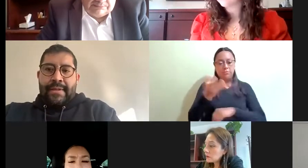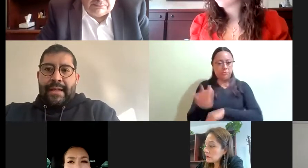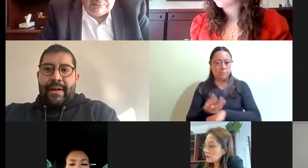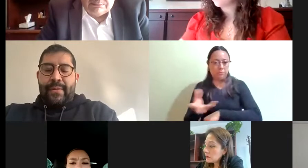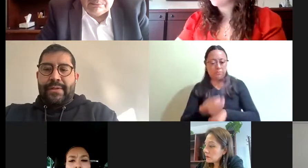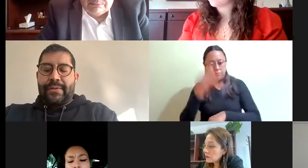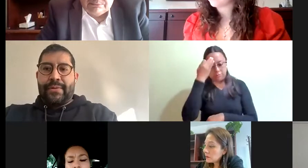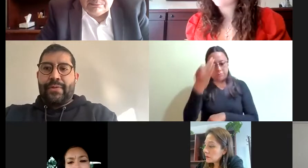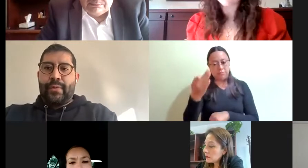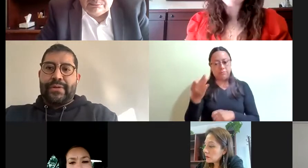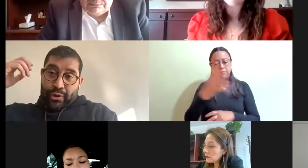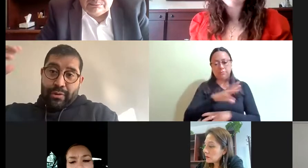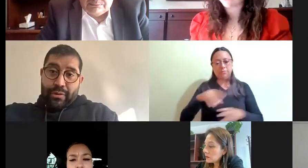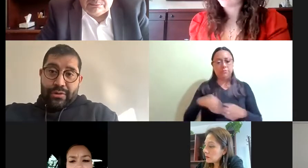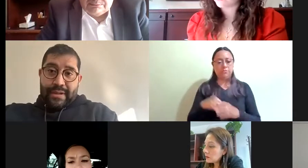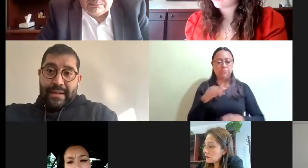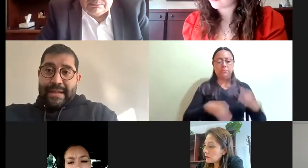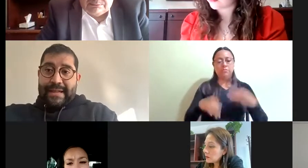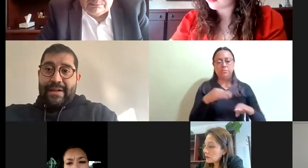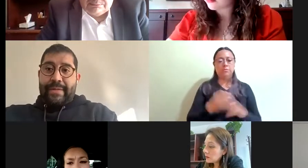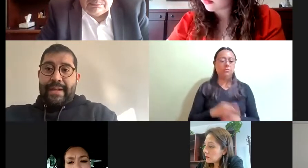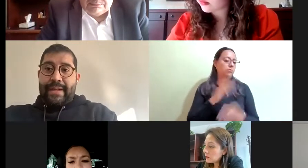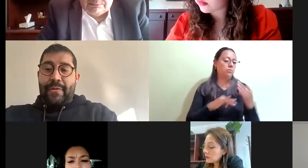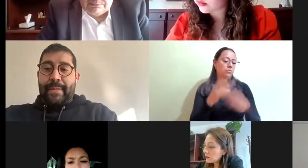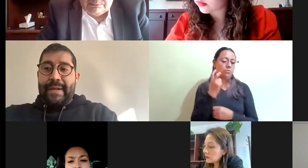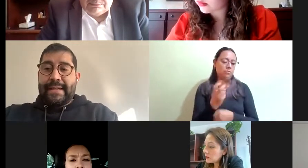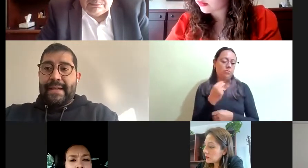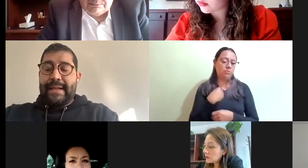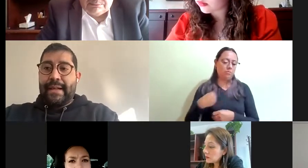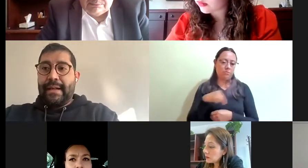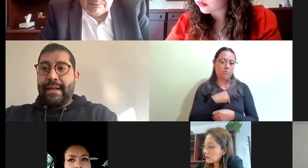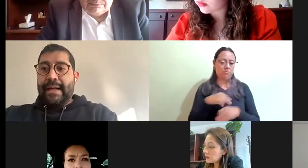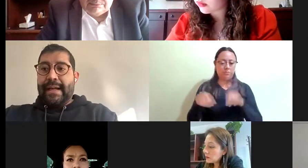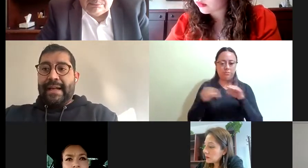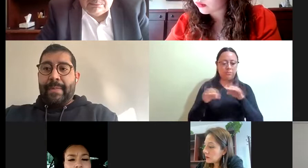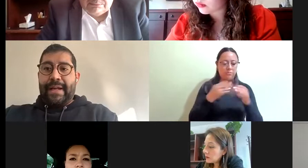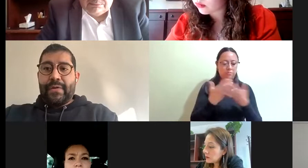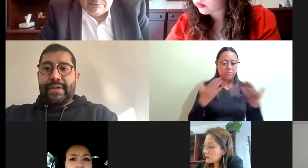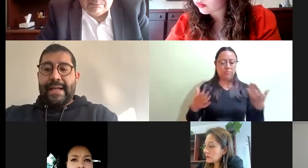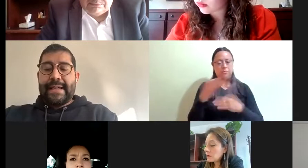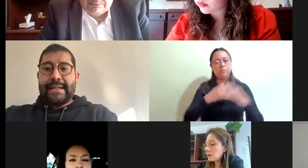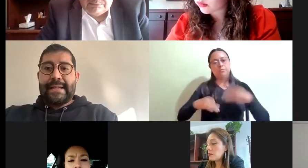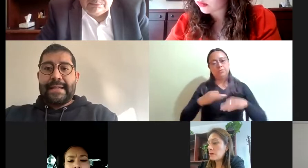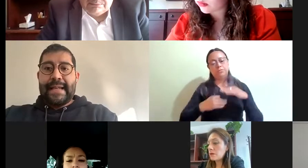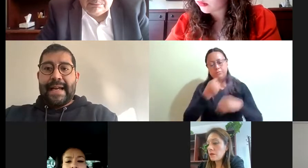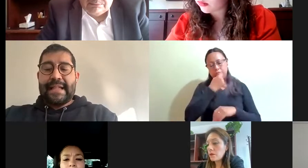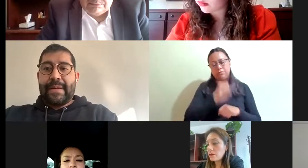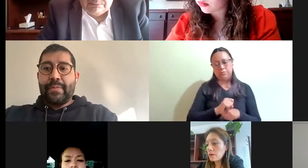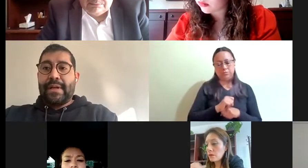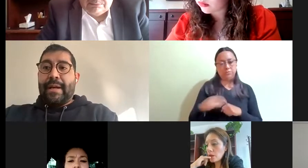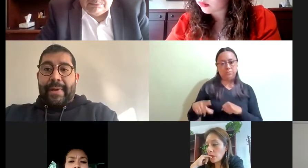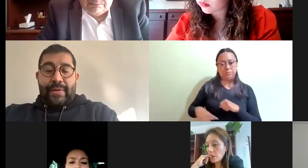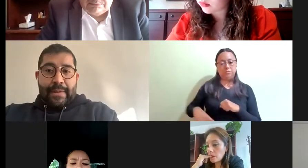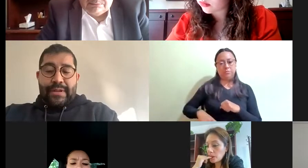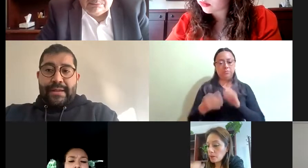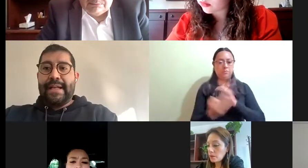y ese sería nuestro trabajo. Es más, todos los secretarios deberían de comparecer en el Pleno, si a